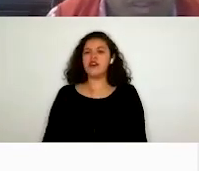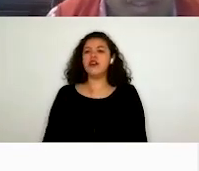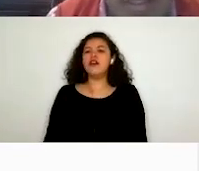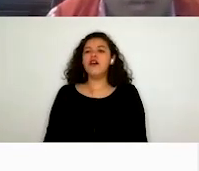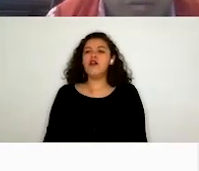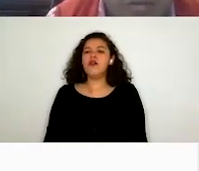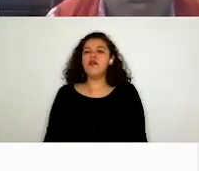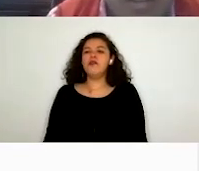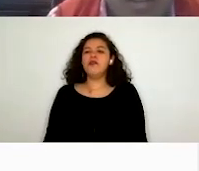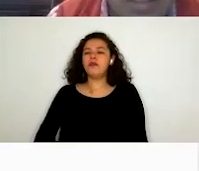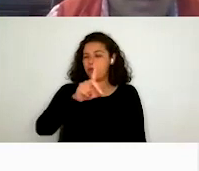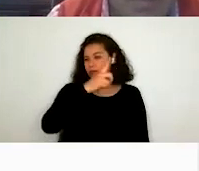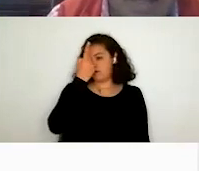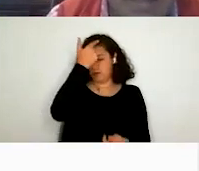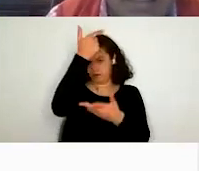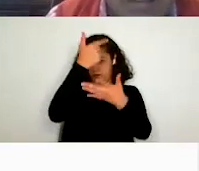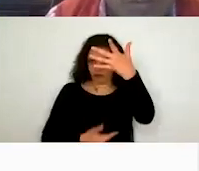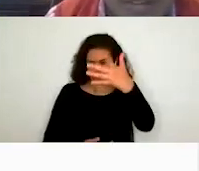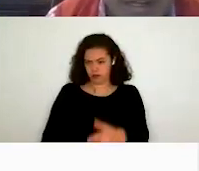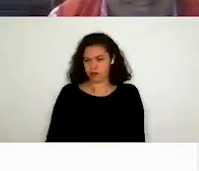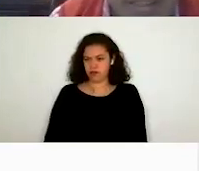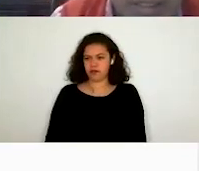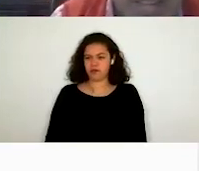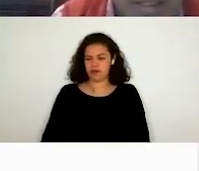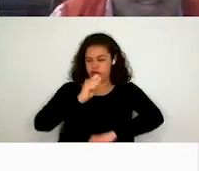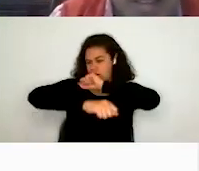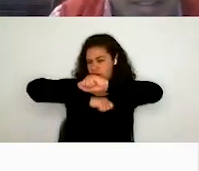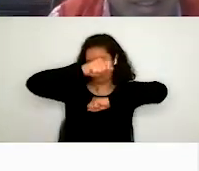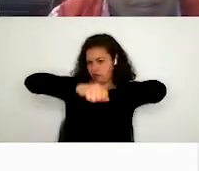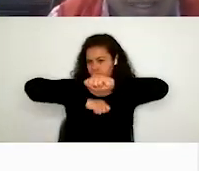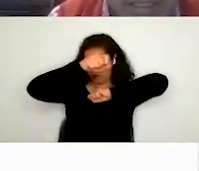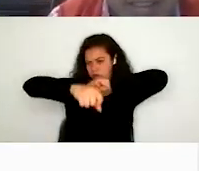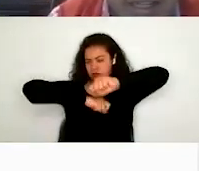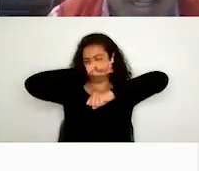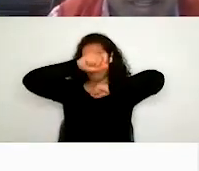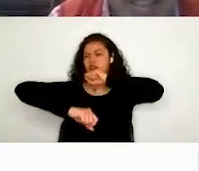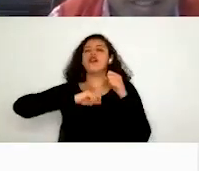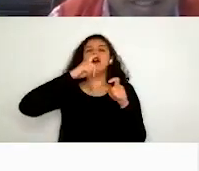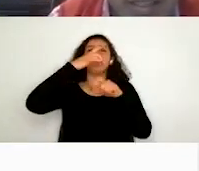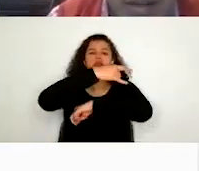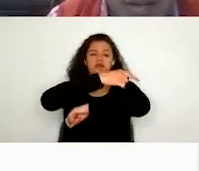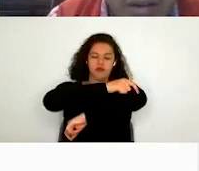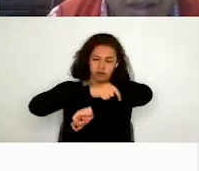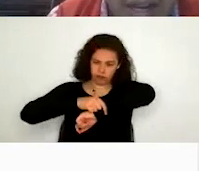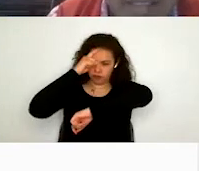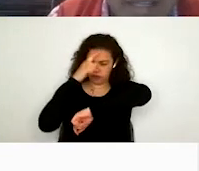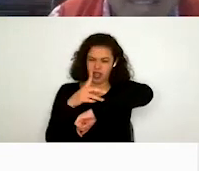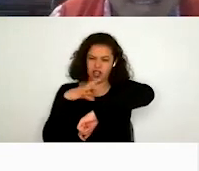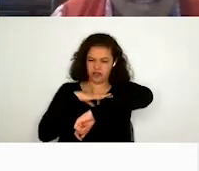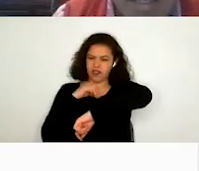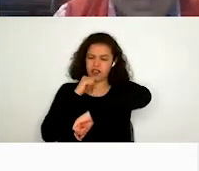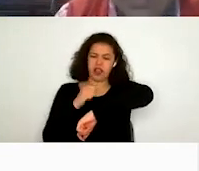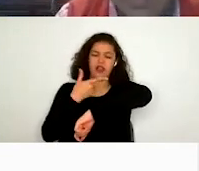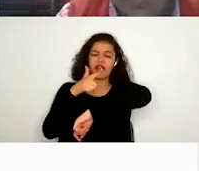Son 31 puntos. Van desde los vendajes, parches estériles,